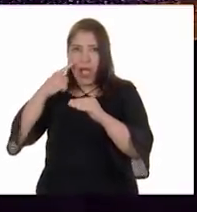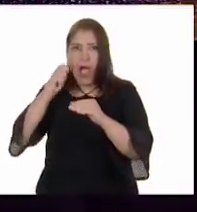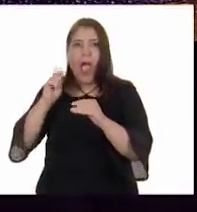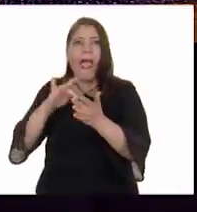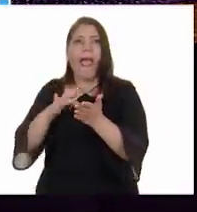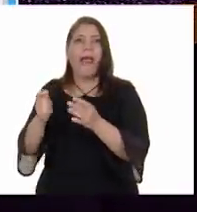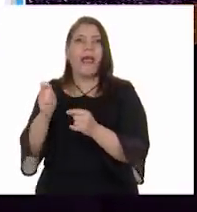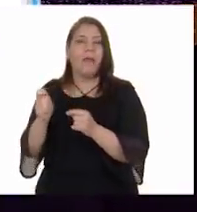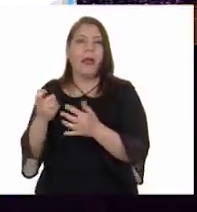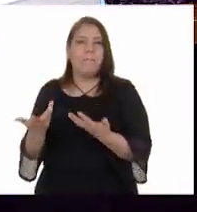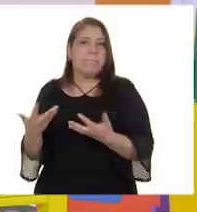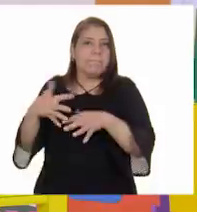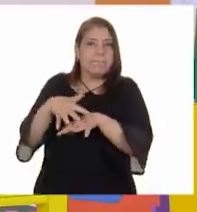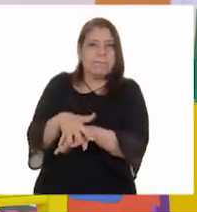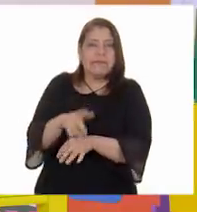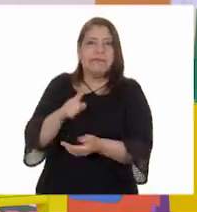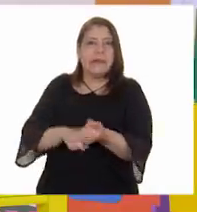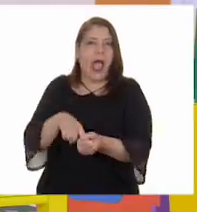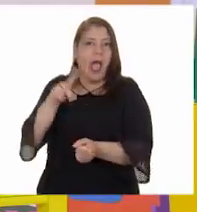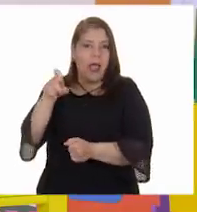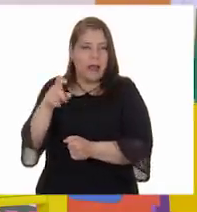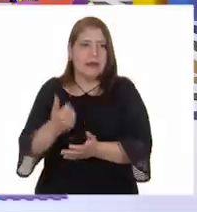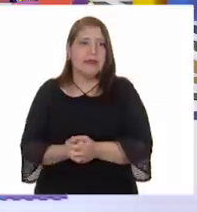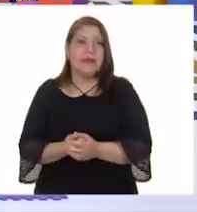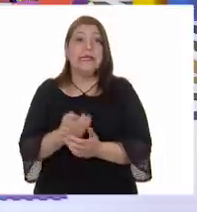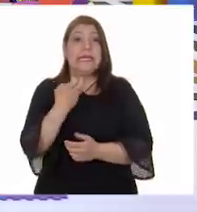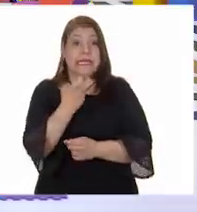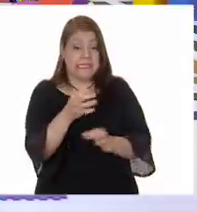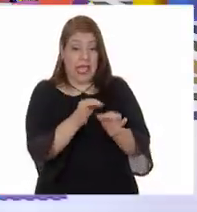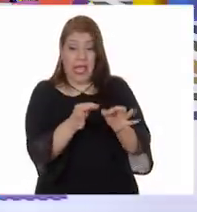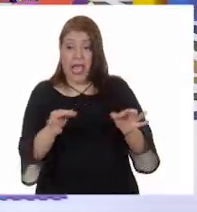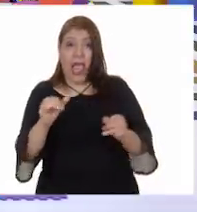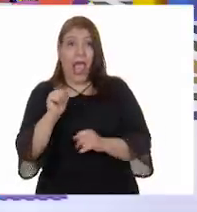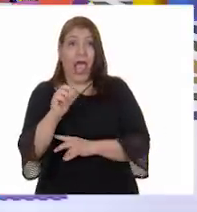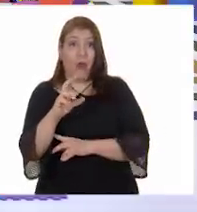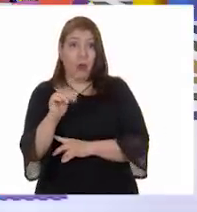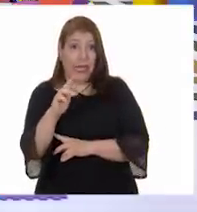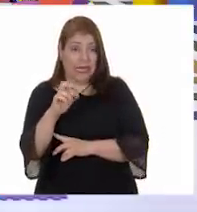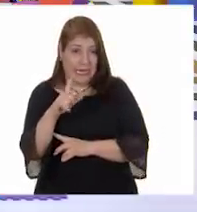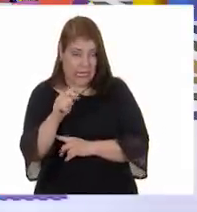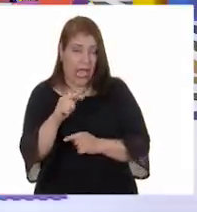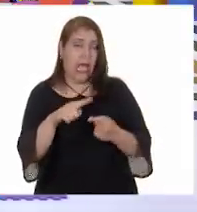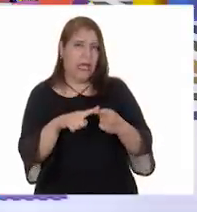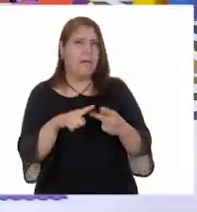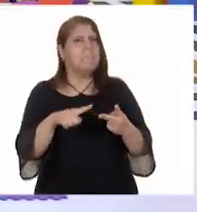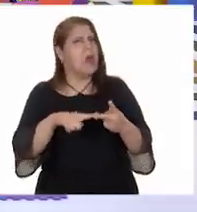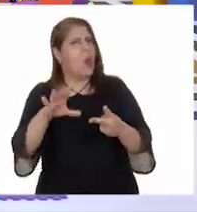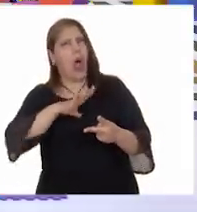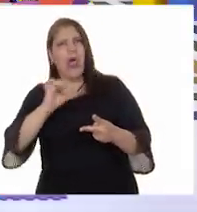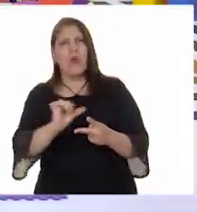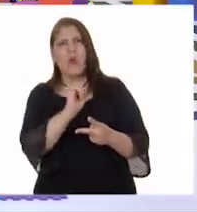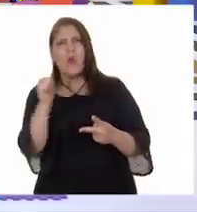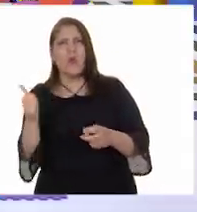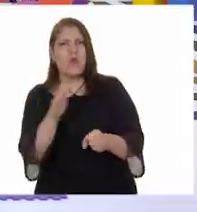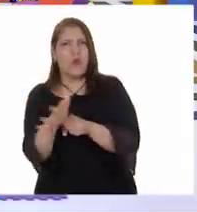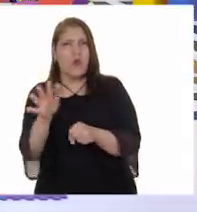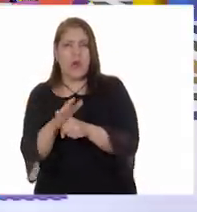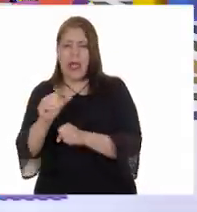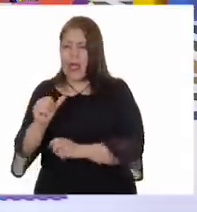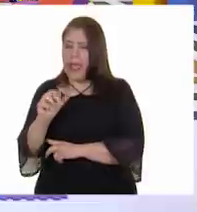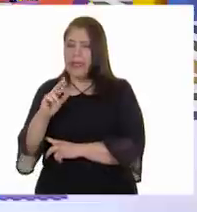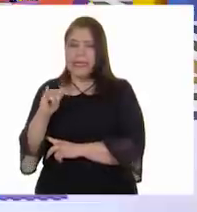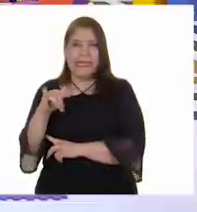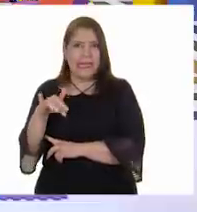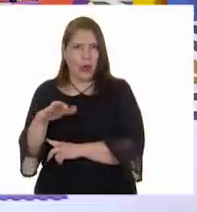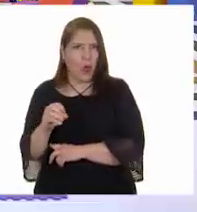con el agua. Y por ejemplo, estas son acuarelas, pero también sé que sabes manejar el acrílico y que se puede ocupar con el